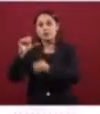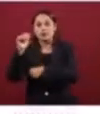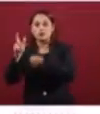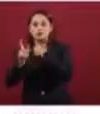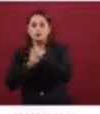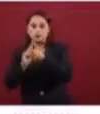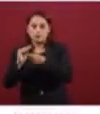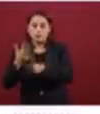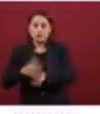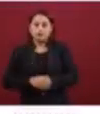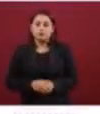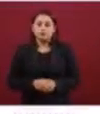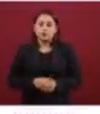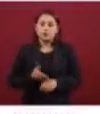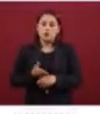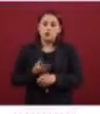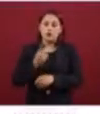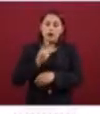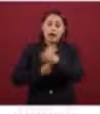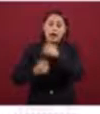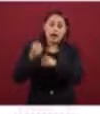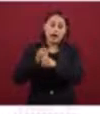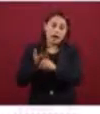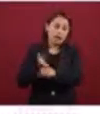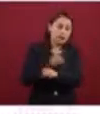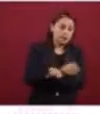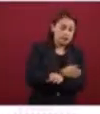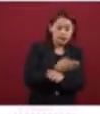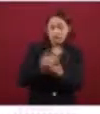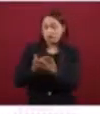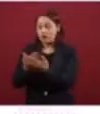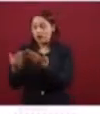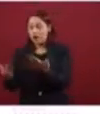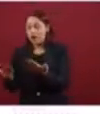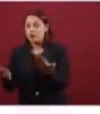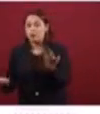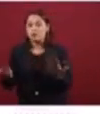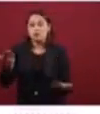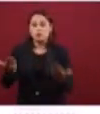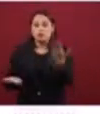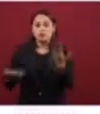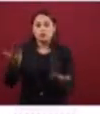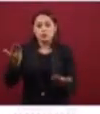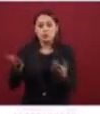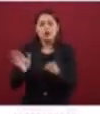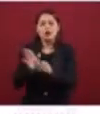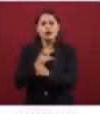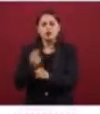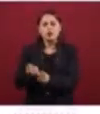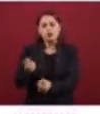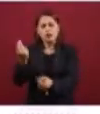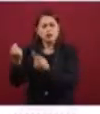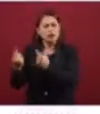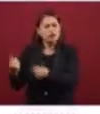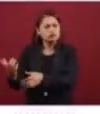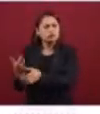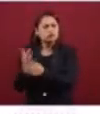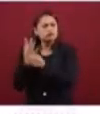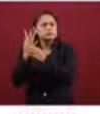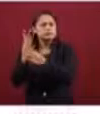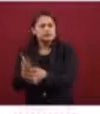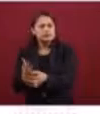comparativa del año pasado y el actual, porque alguien había dicho que se estaban cancelando convenios